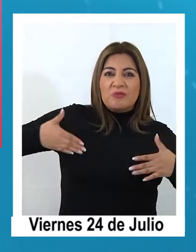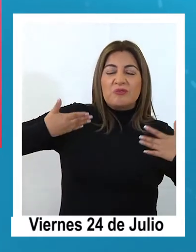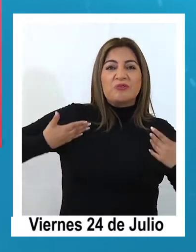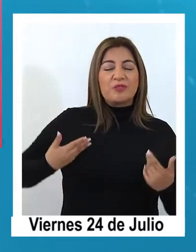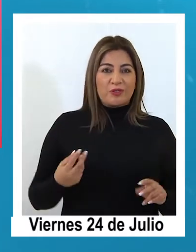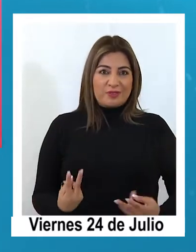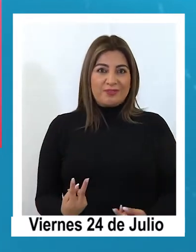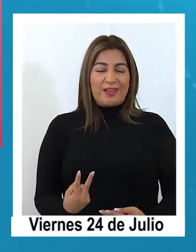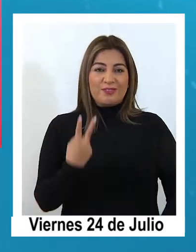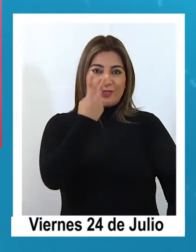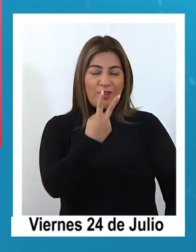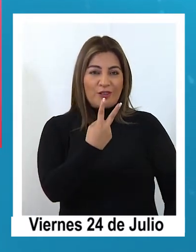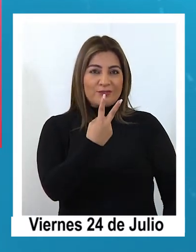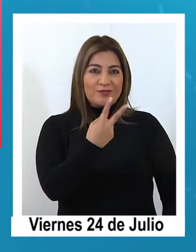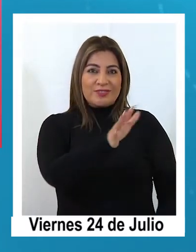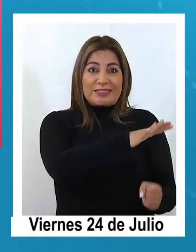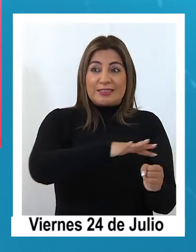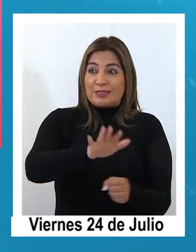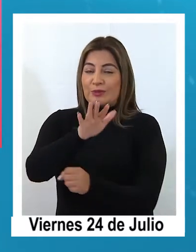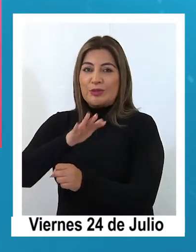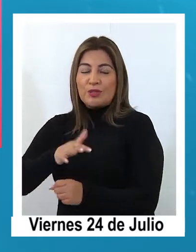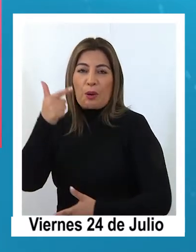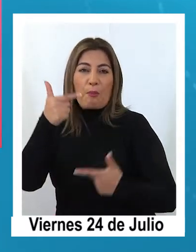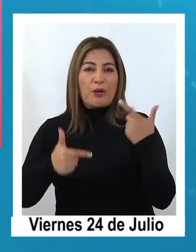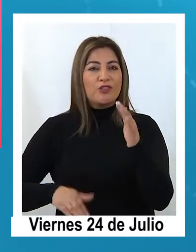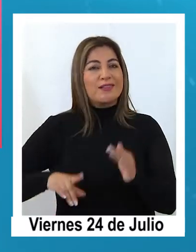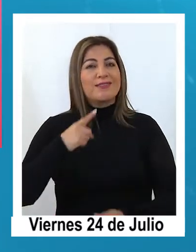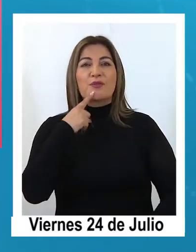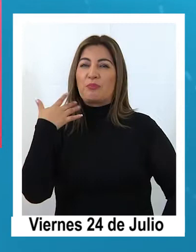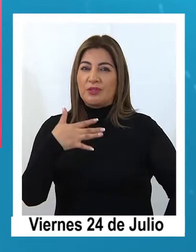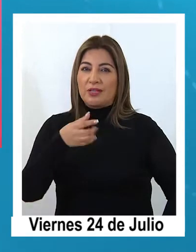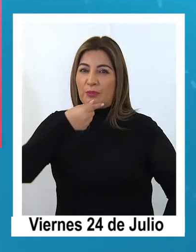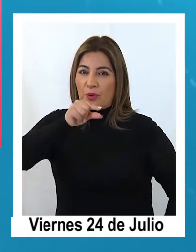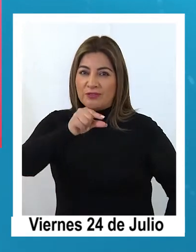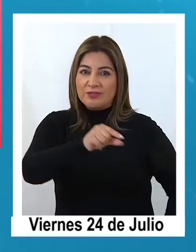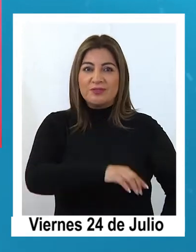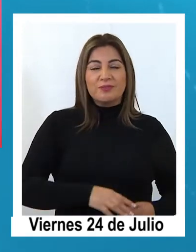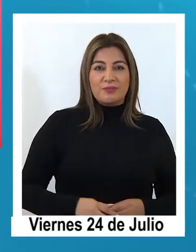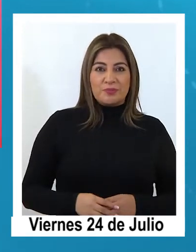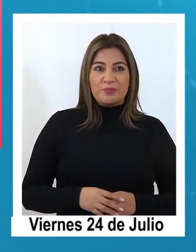función de estos dos ciertos hechos políticos tan importantes que vienen?